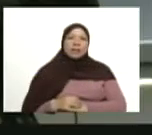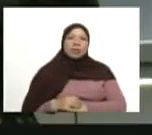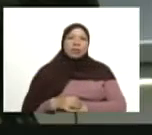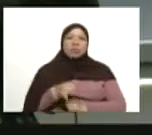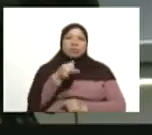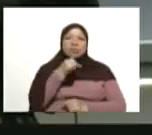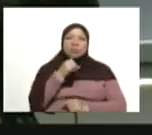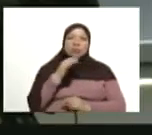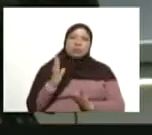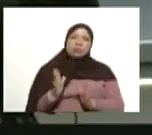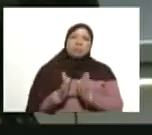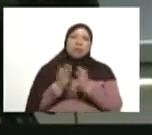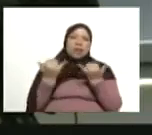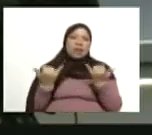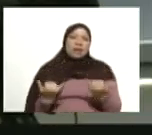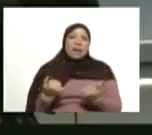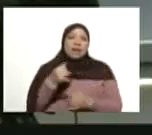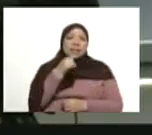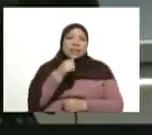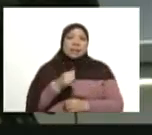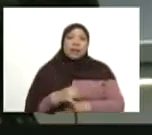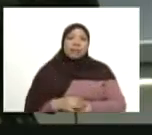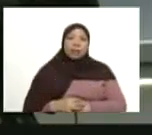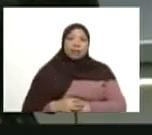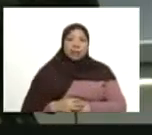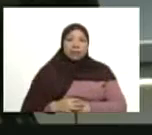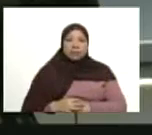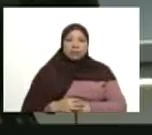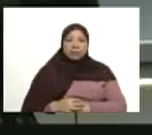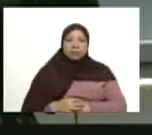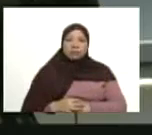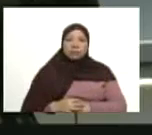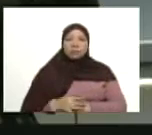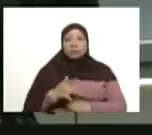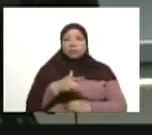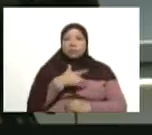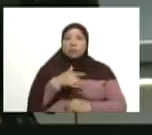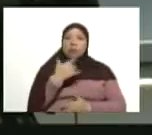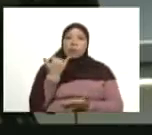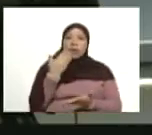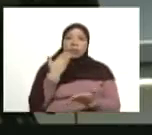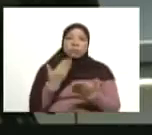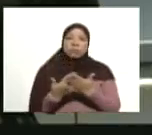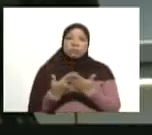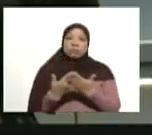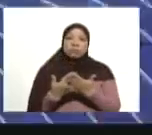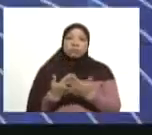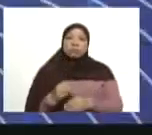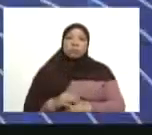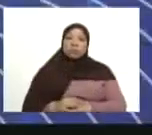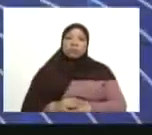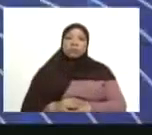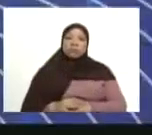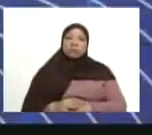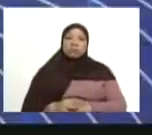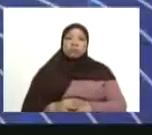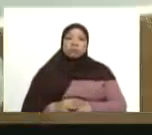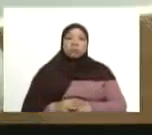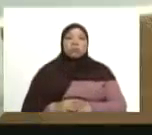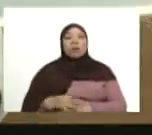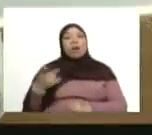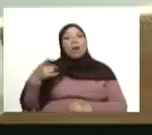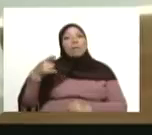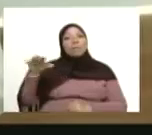y santa, porque en la Gran Sabana usted va y usted siente que es otra energía, es la fuerza de Dios. Ahí en la Gran